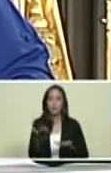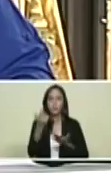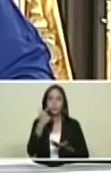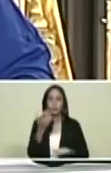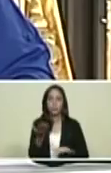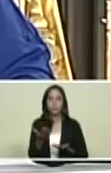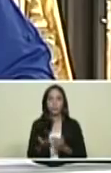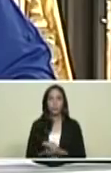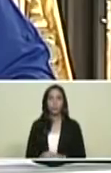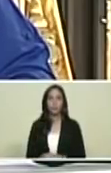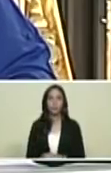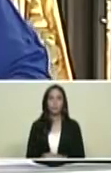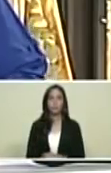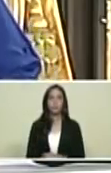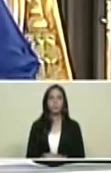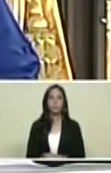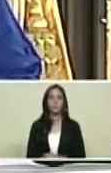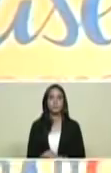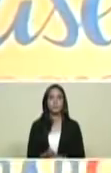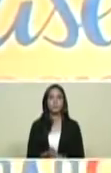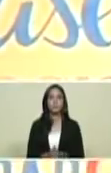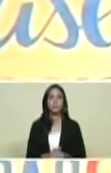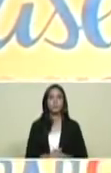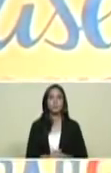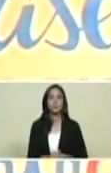Urquía. Adelante, video.